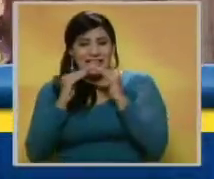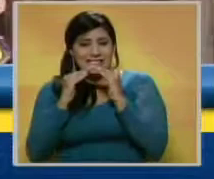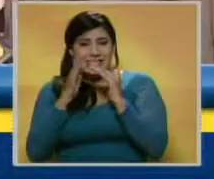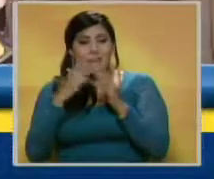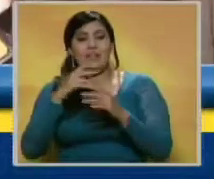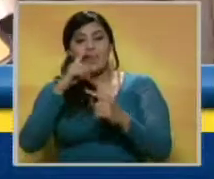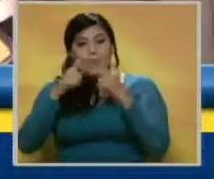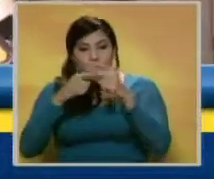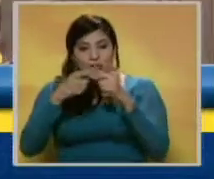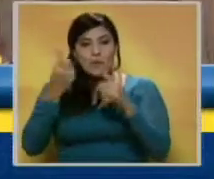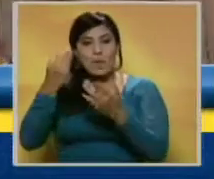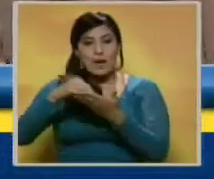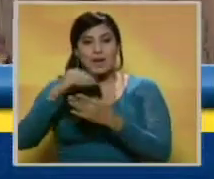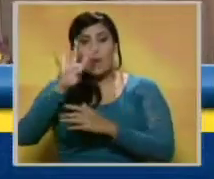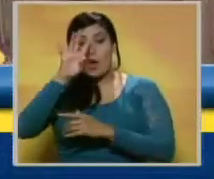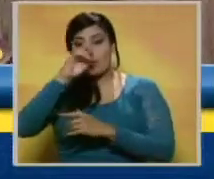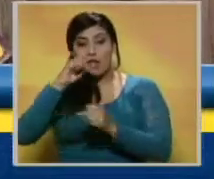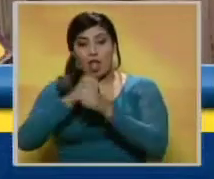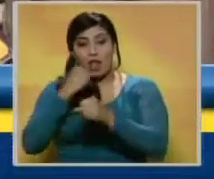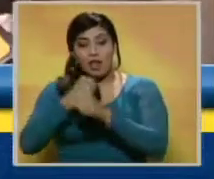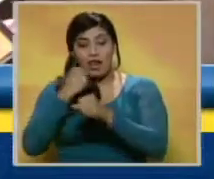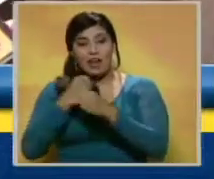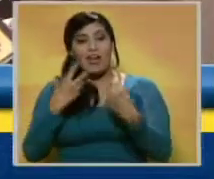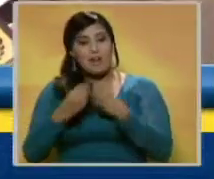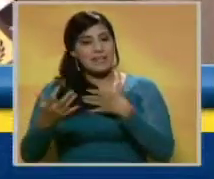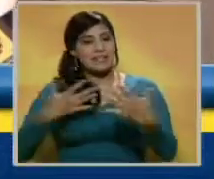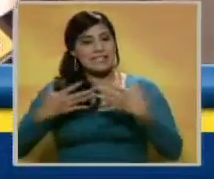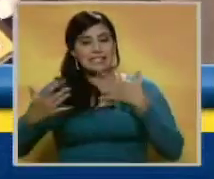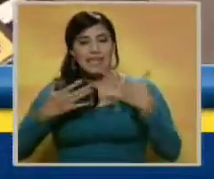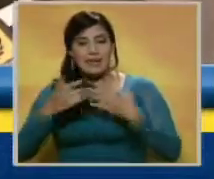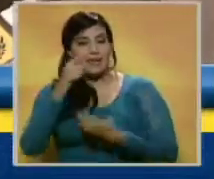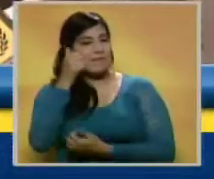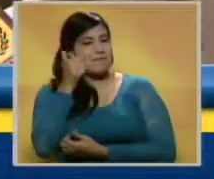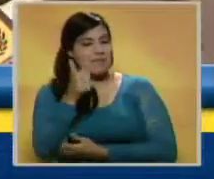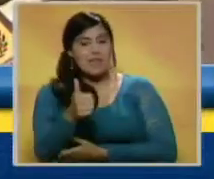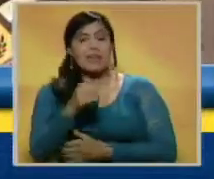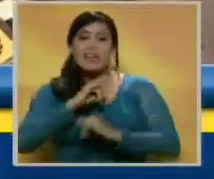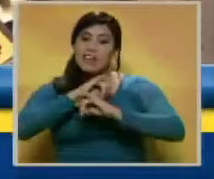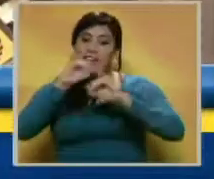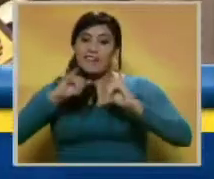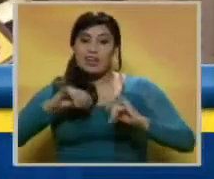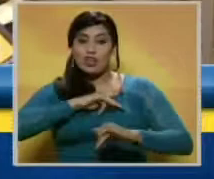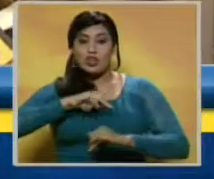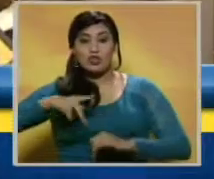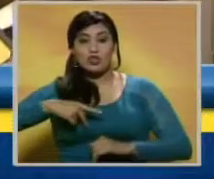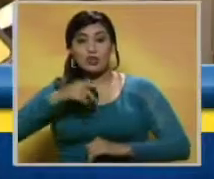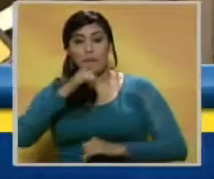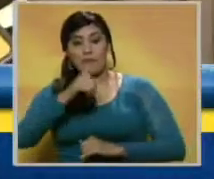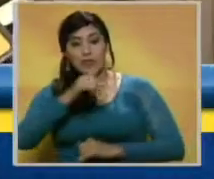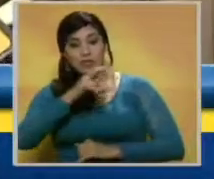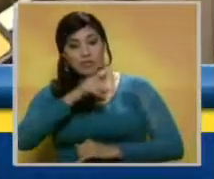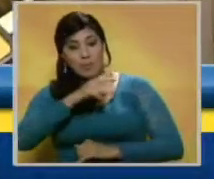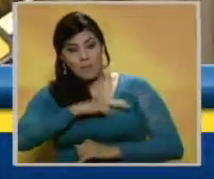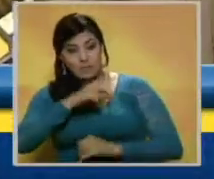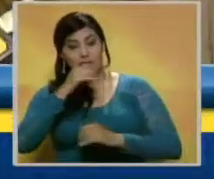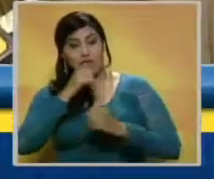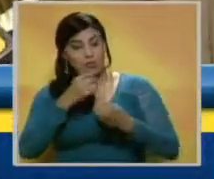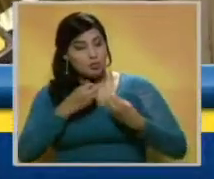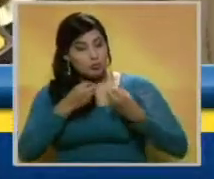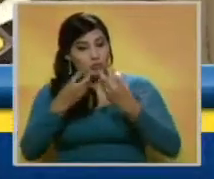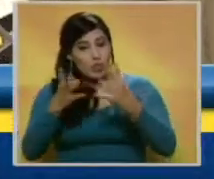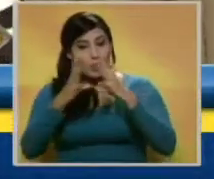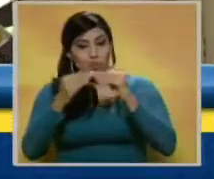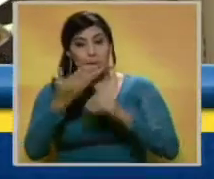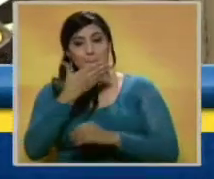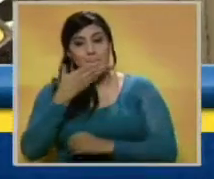un año más junto a ellos, ya son 4 años pasándola chéverísimo y de verdad estoy feliz porque nosotros los venezolanos entregamos lo mejor para todos